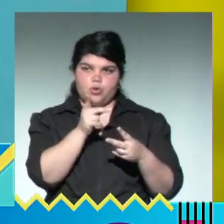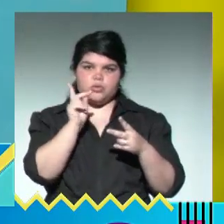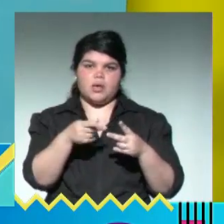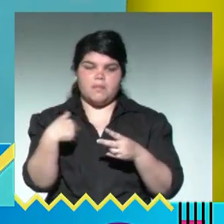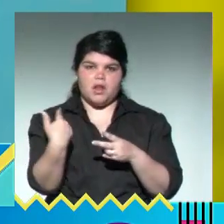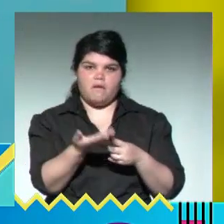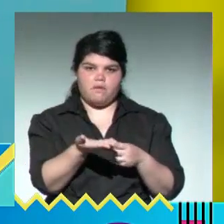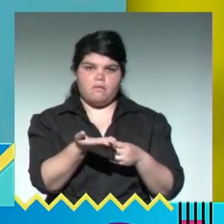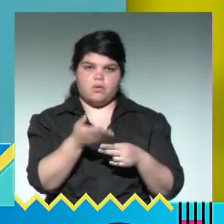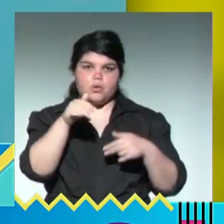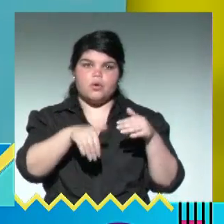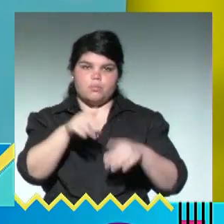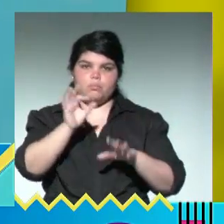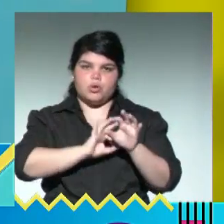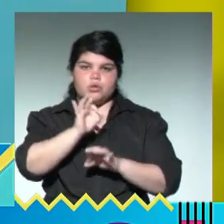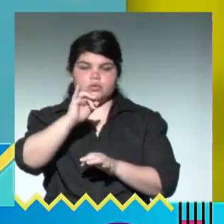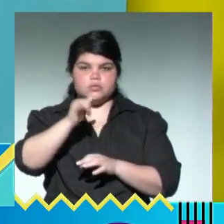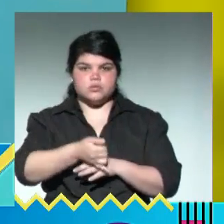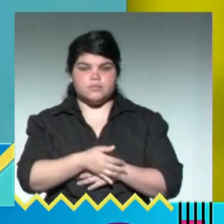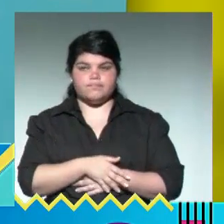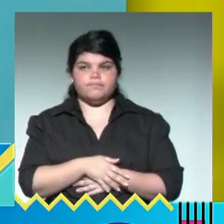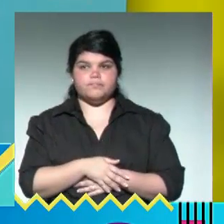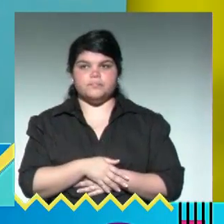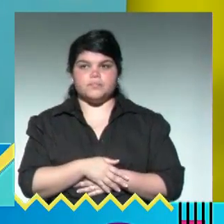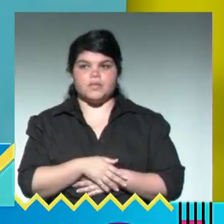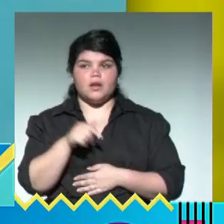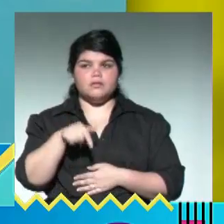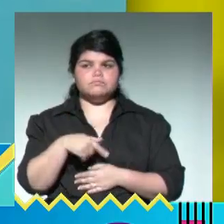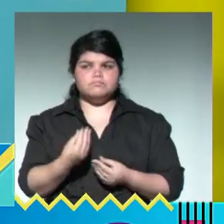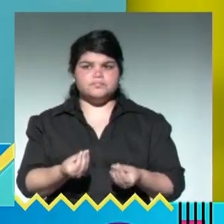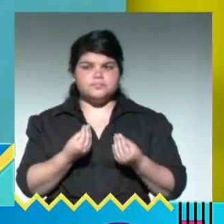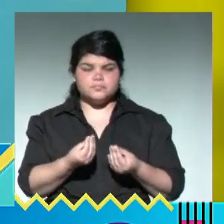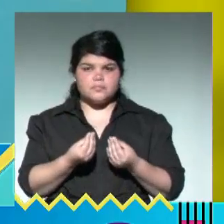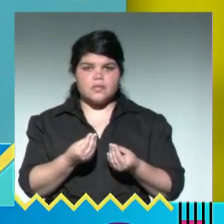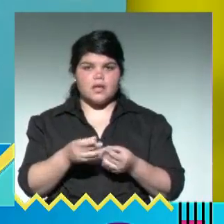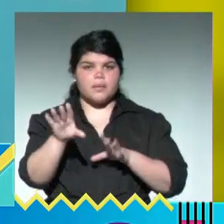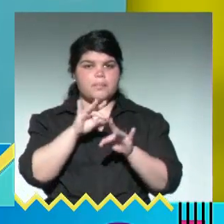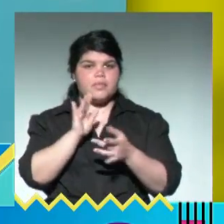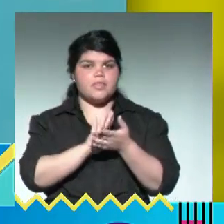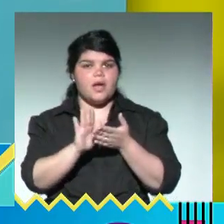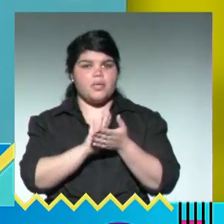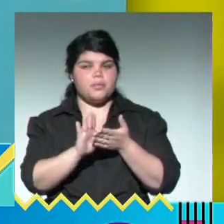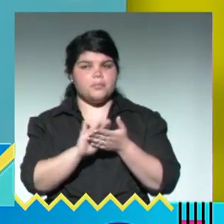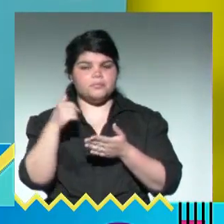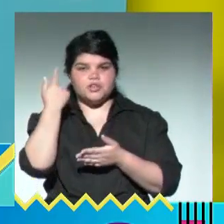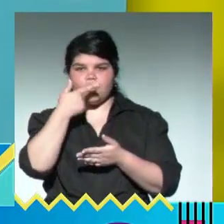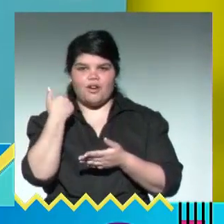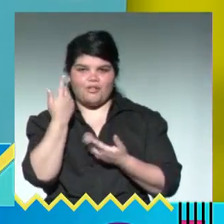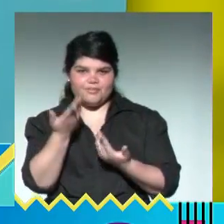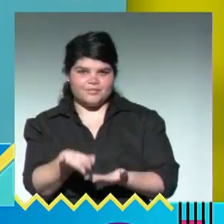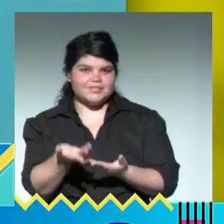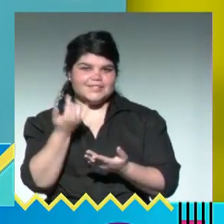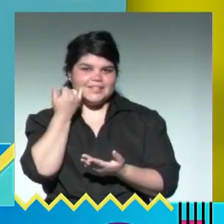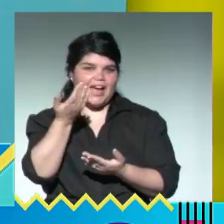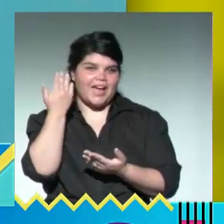a favor de este proyecto. Y ahora, después de todo esto, voy a incorporar a un invitado más, otra cara conocida también de Distintos